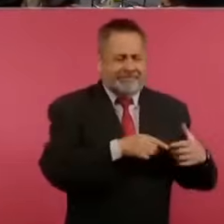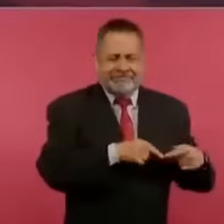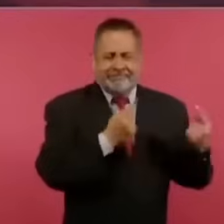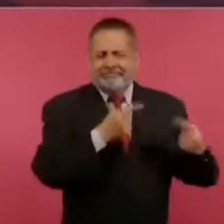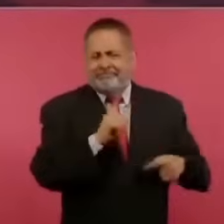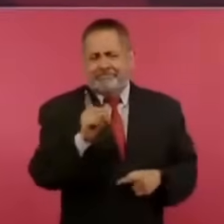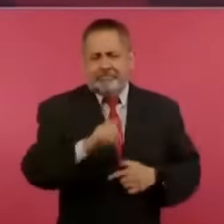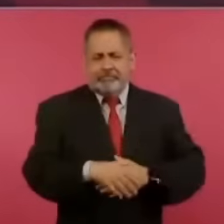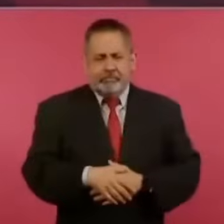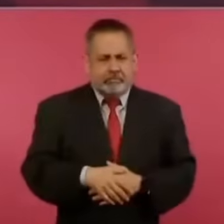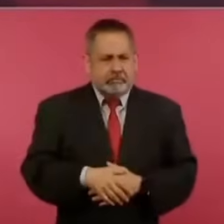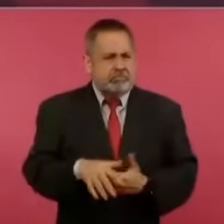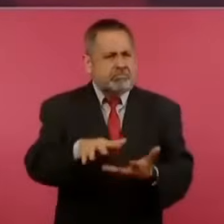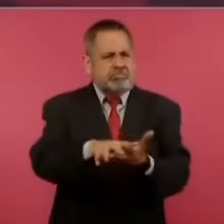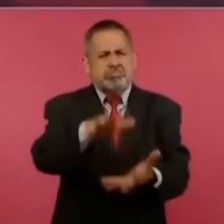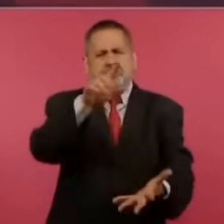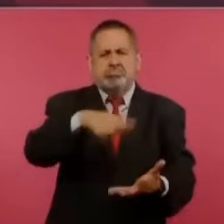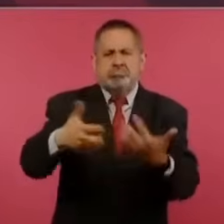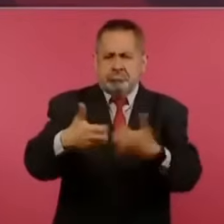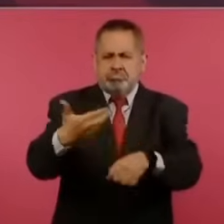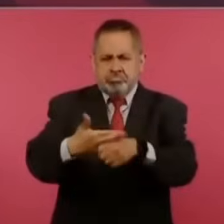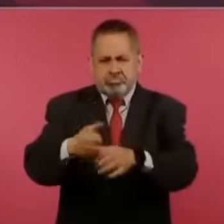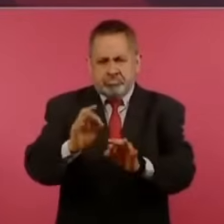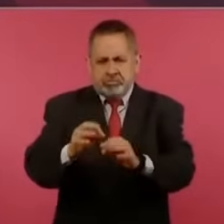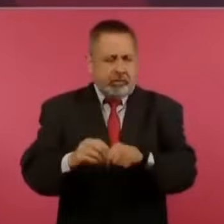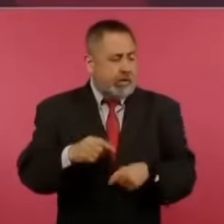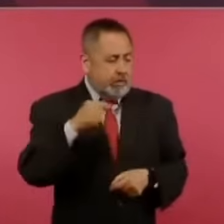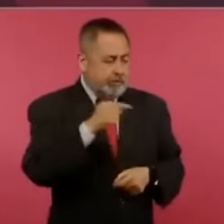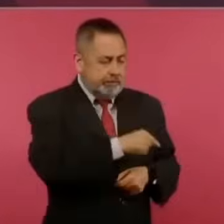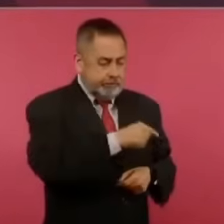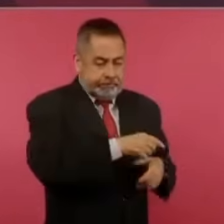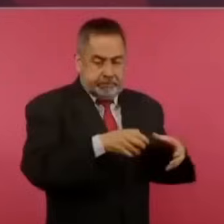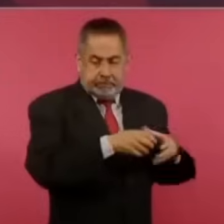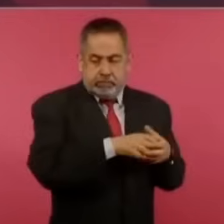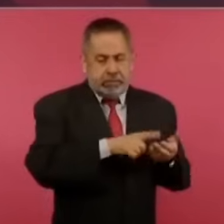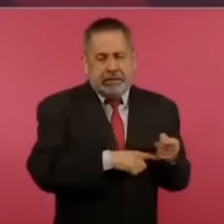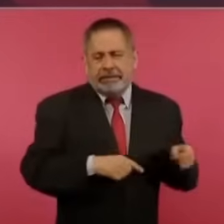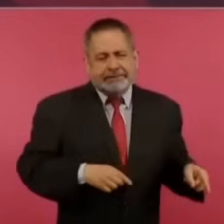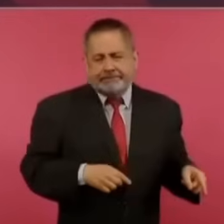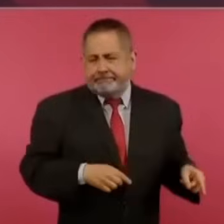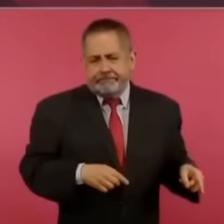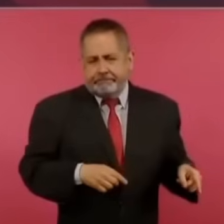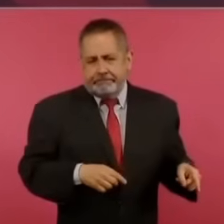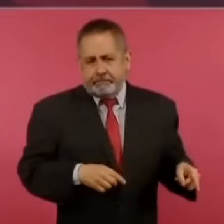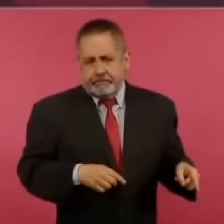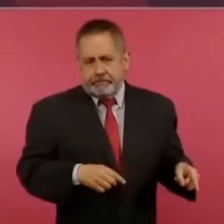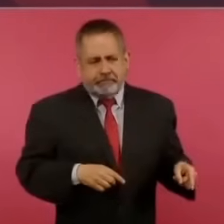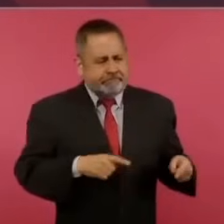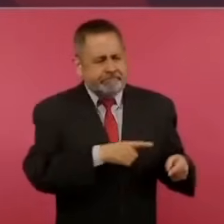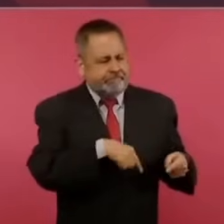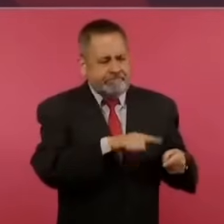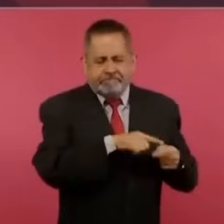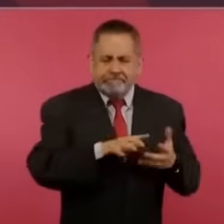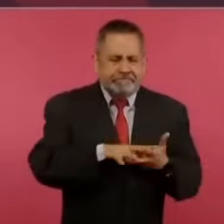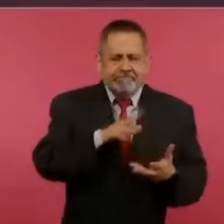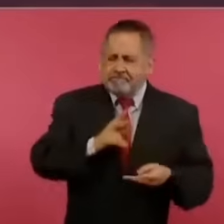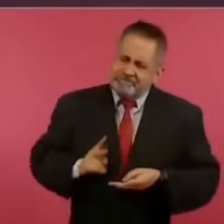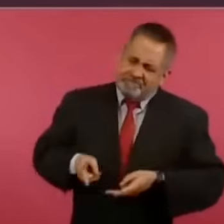La mayoría de estas personas que se dedicaban a saquear